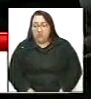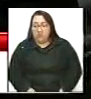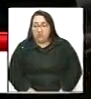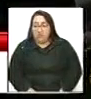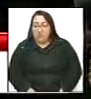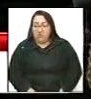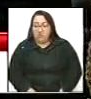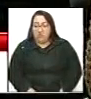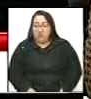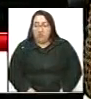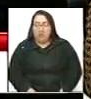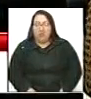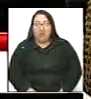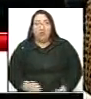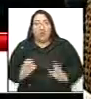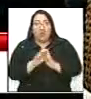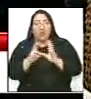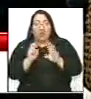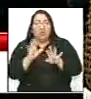Por ejemplo, el tema del encubrimiento,